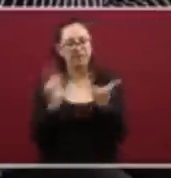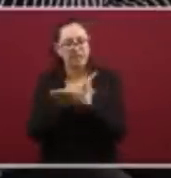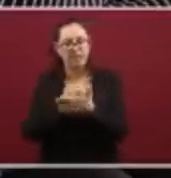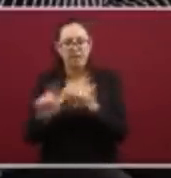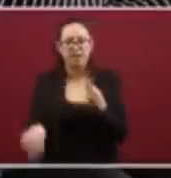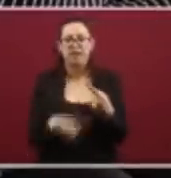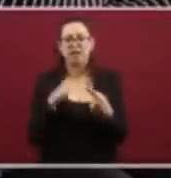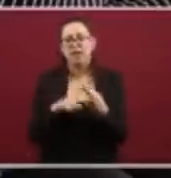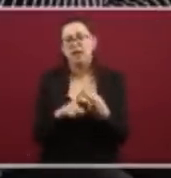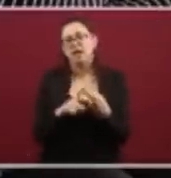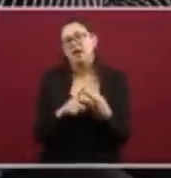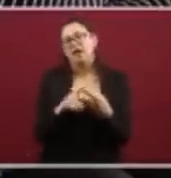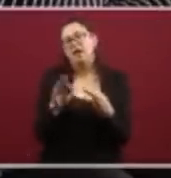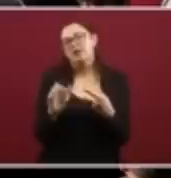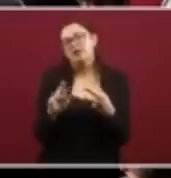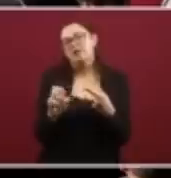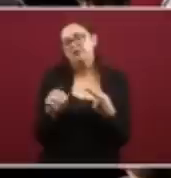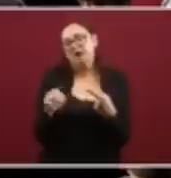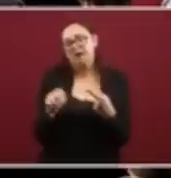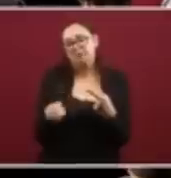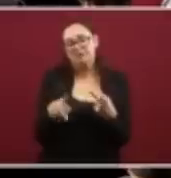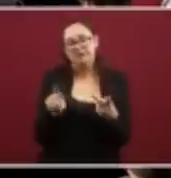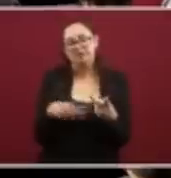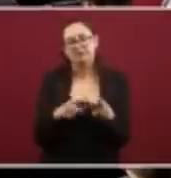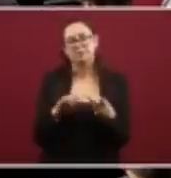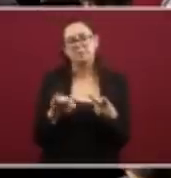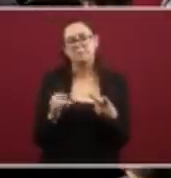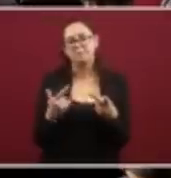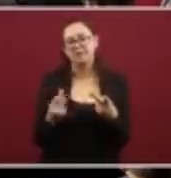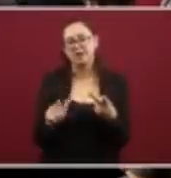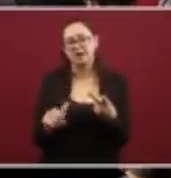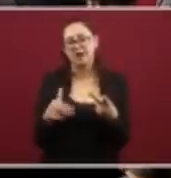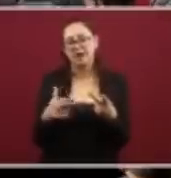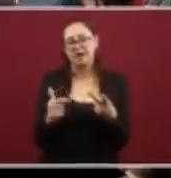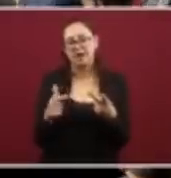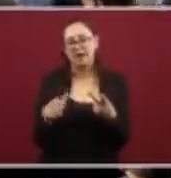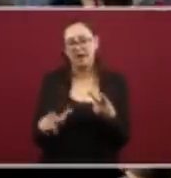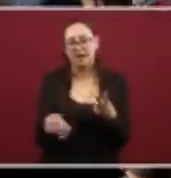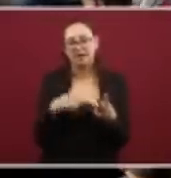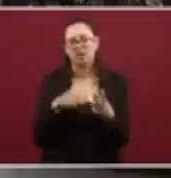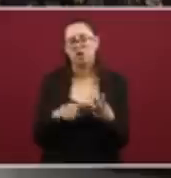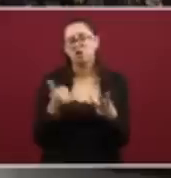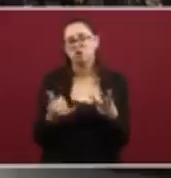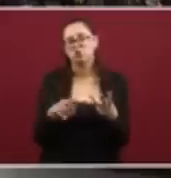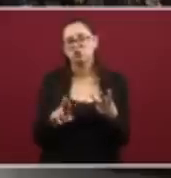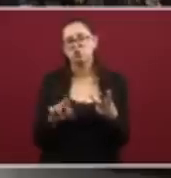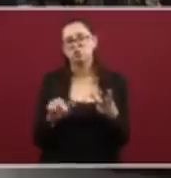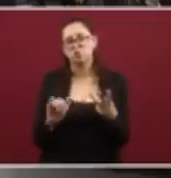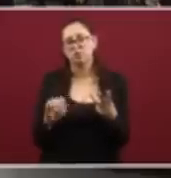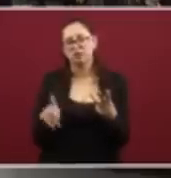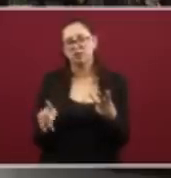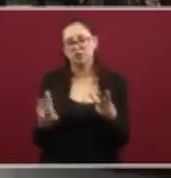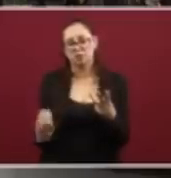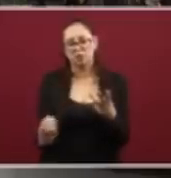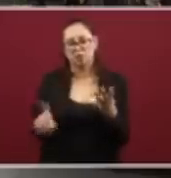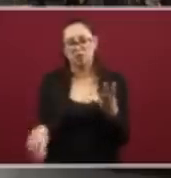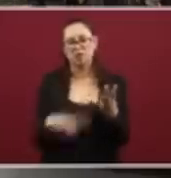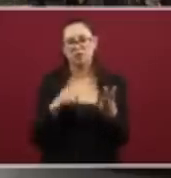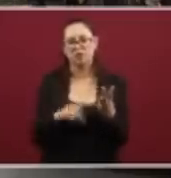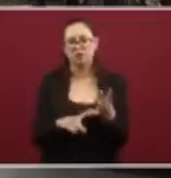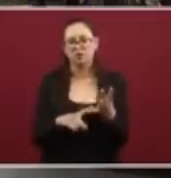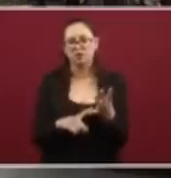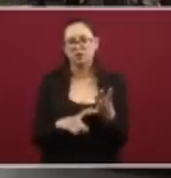esquivel rojas miguel ángel vílchez garcía yuri como a nivel que se ríe mediante el águila